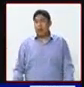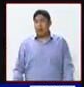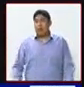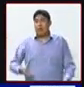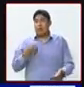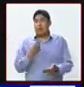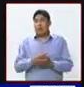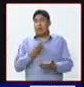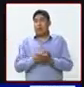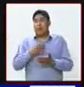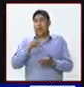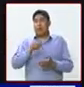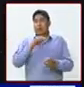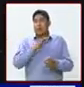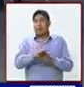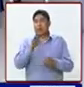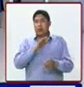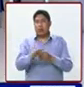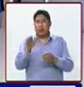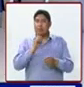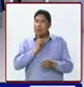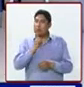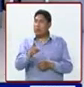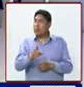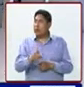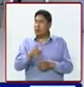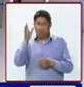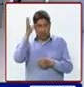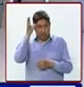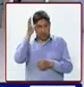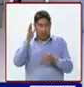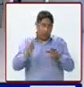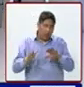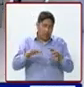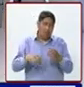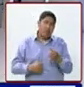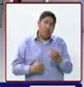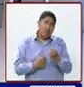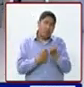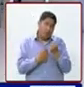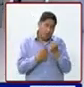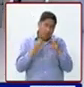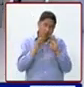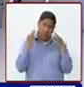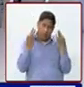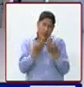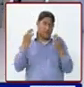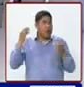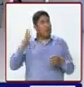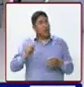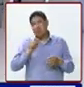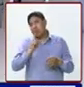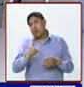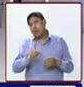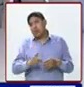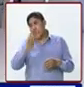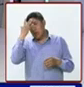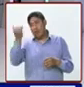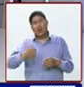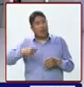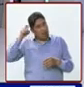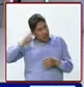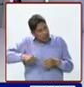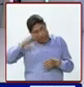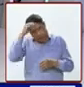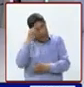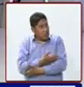dinero que no alcanza, en realidad, con seguridad que da el papá como una especie de asistencia familiar, que no lo es, porque